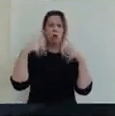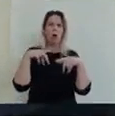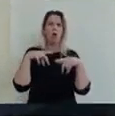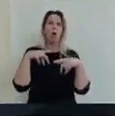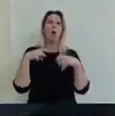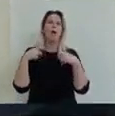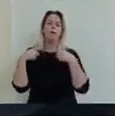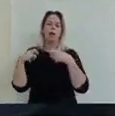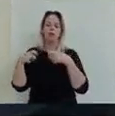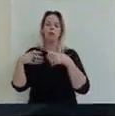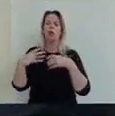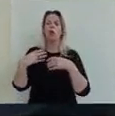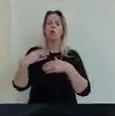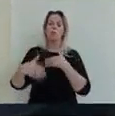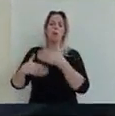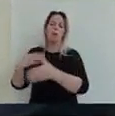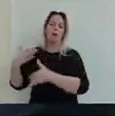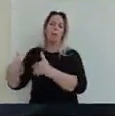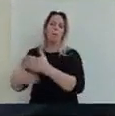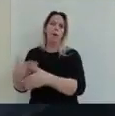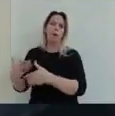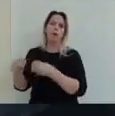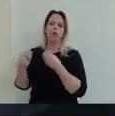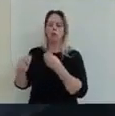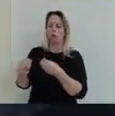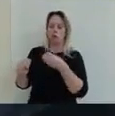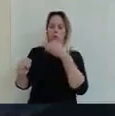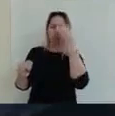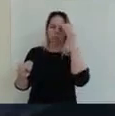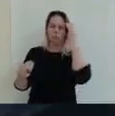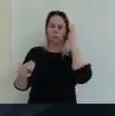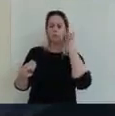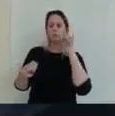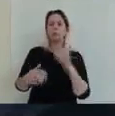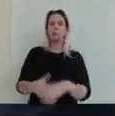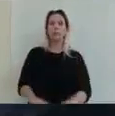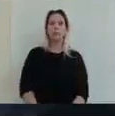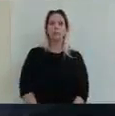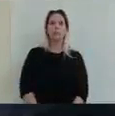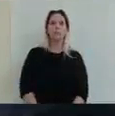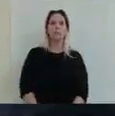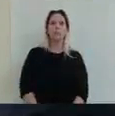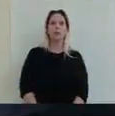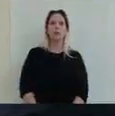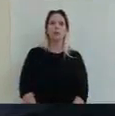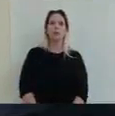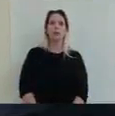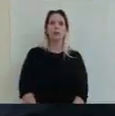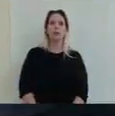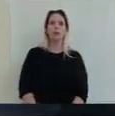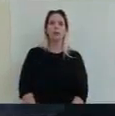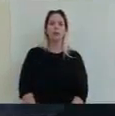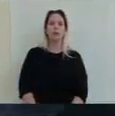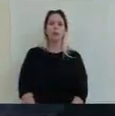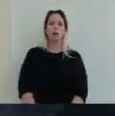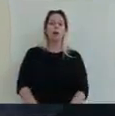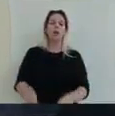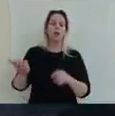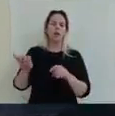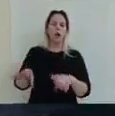el municipio. El contralor, en qué se realizaron los gastos, eso nos compete a nosotros los concejales. Por